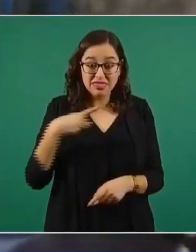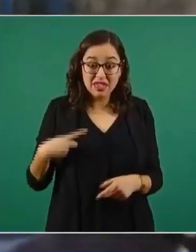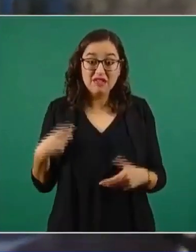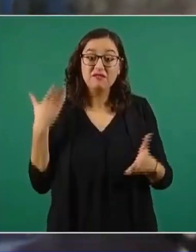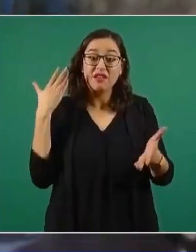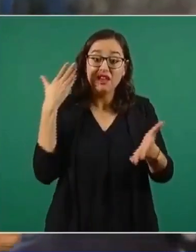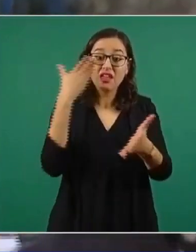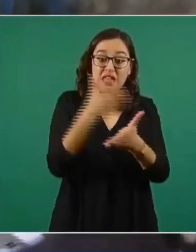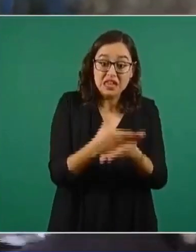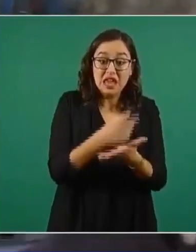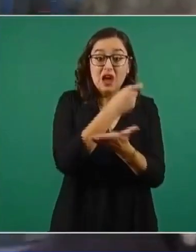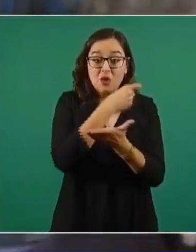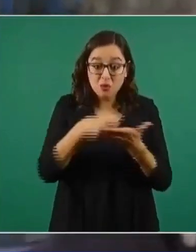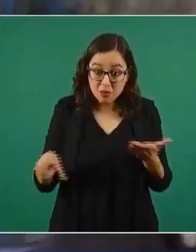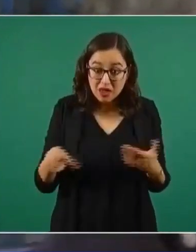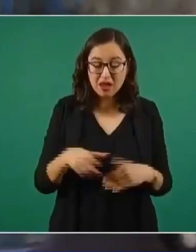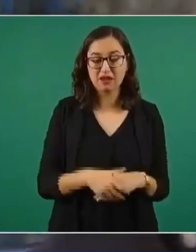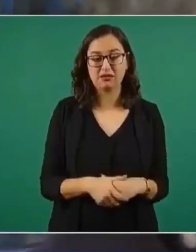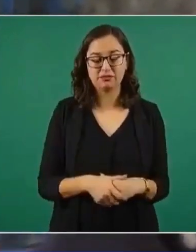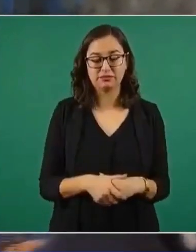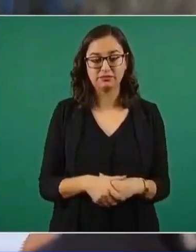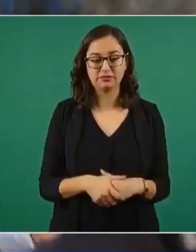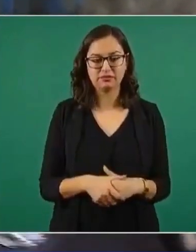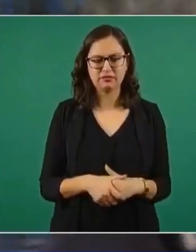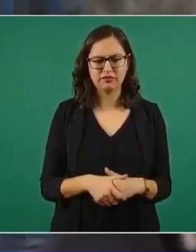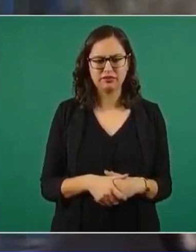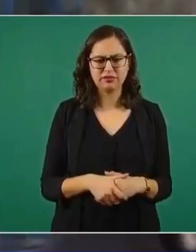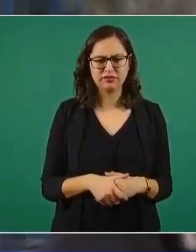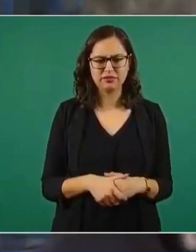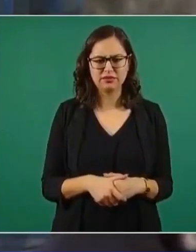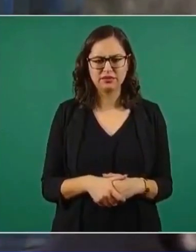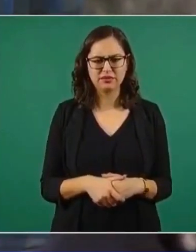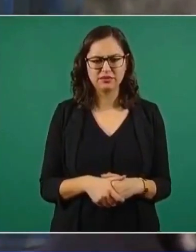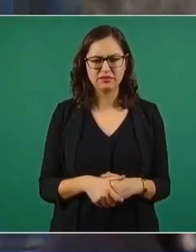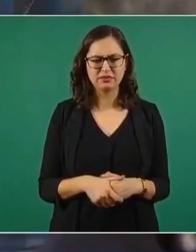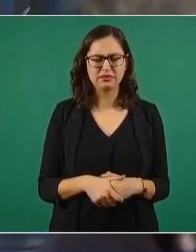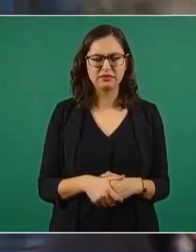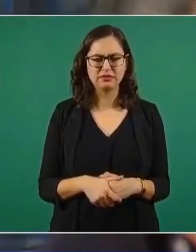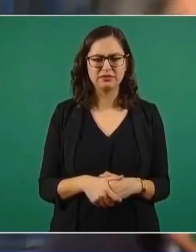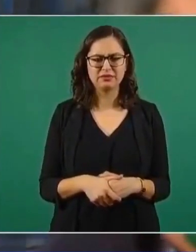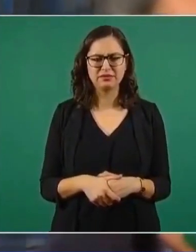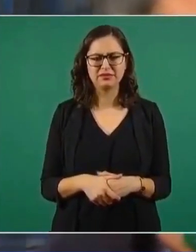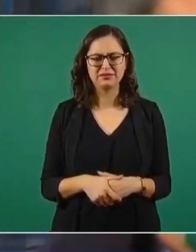farmacias que nada más rondan los paquetes, o sea,